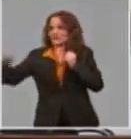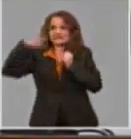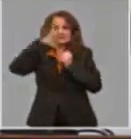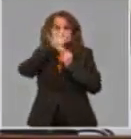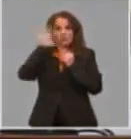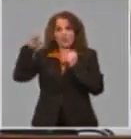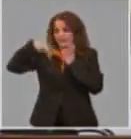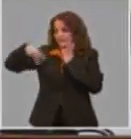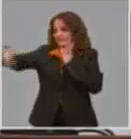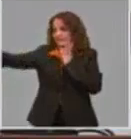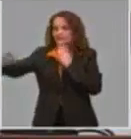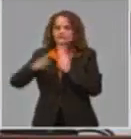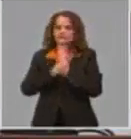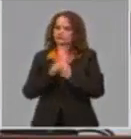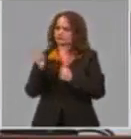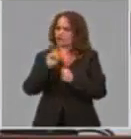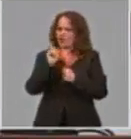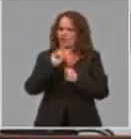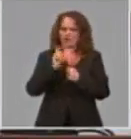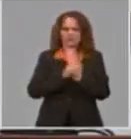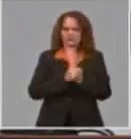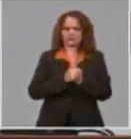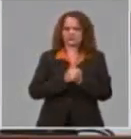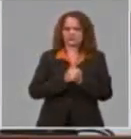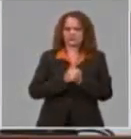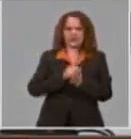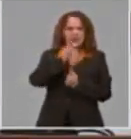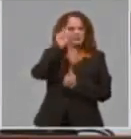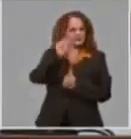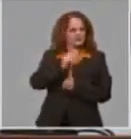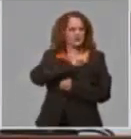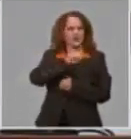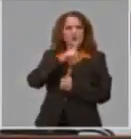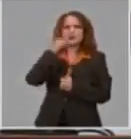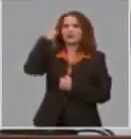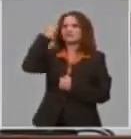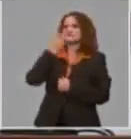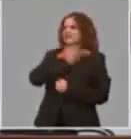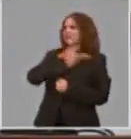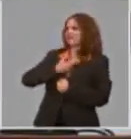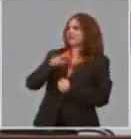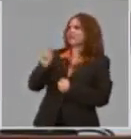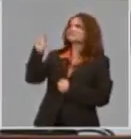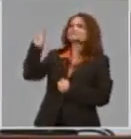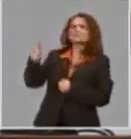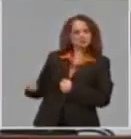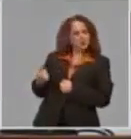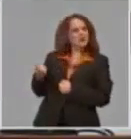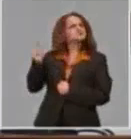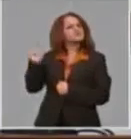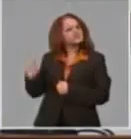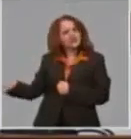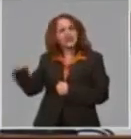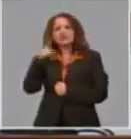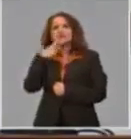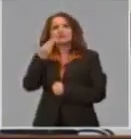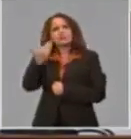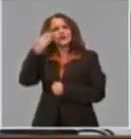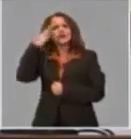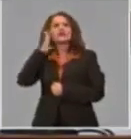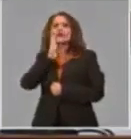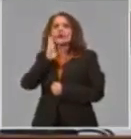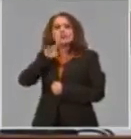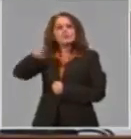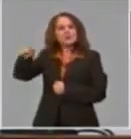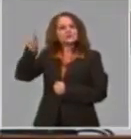Entonces que nadie se vaya con esa bola de trapo, sentimentalismo, de que estos son necesarios, de que estos actúan para que todos los demás estemos